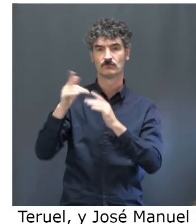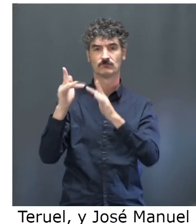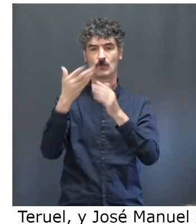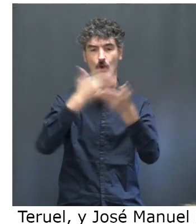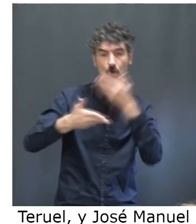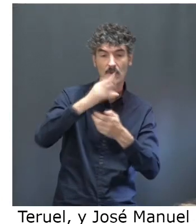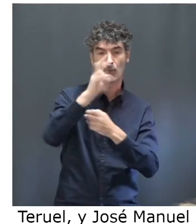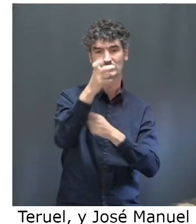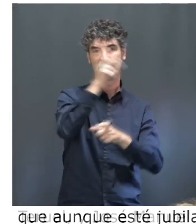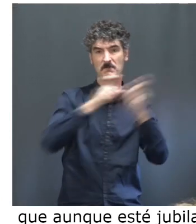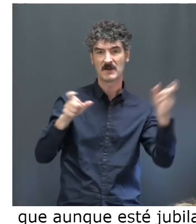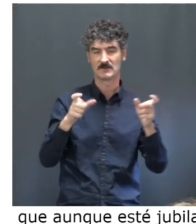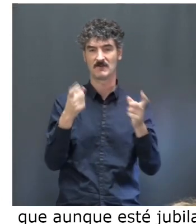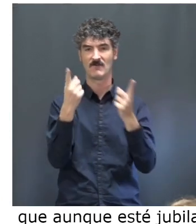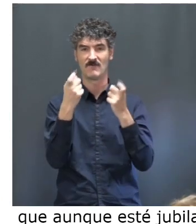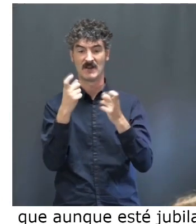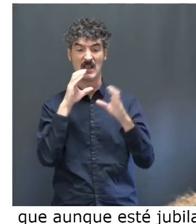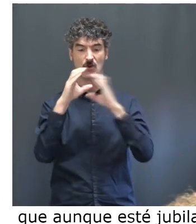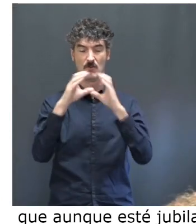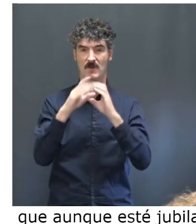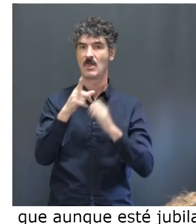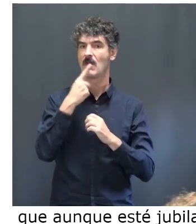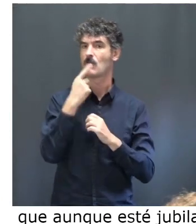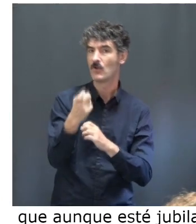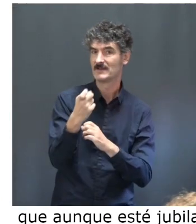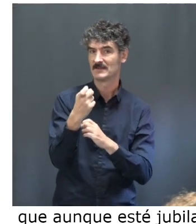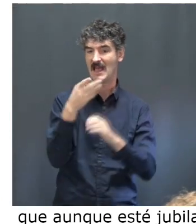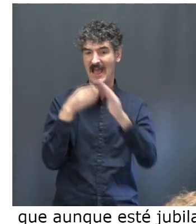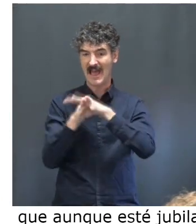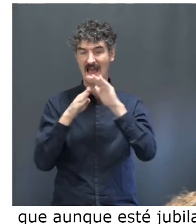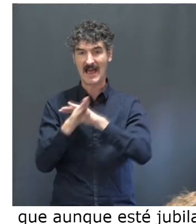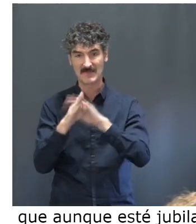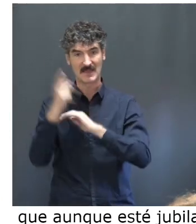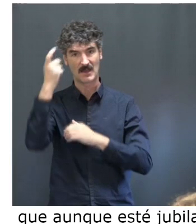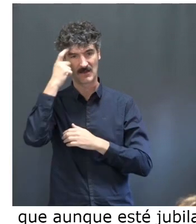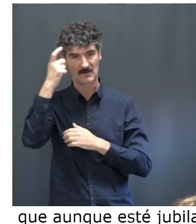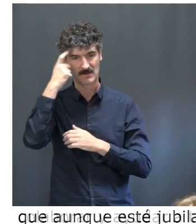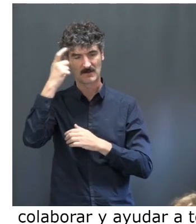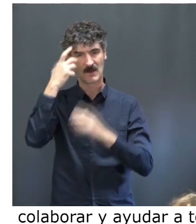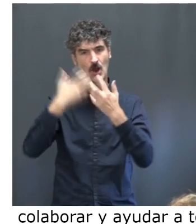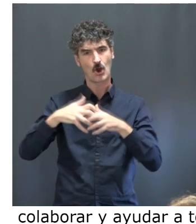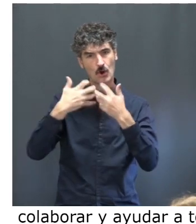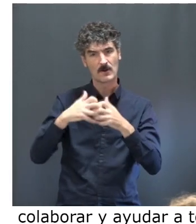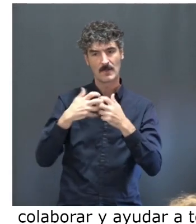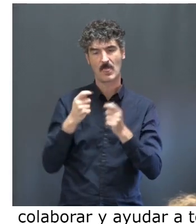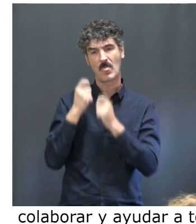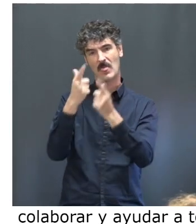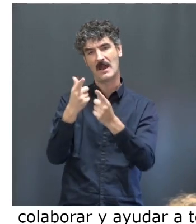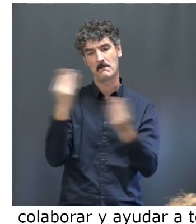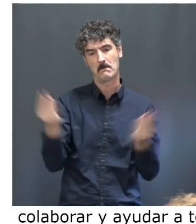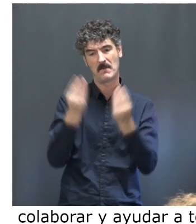a todas aquellas personas que con desafíos en la comunicación y en la accesibilidad cognitiva, podemos aportarles y mejorar su día a